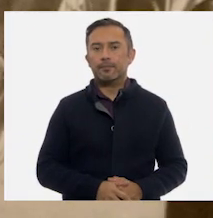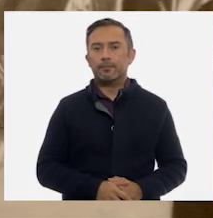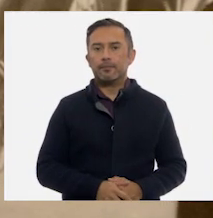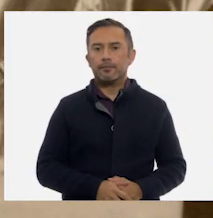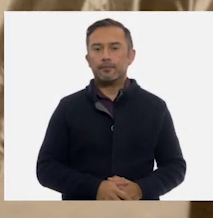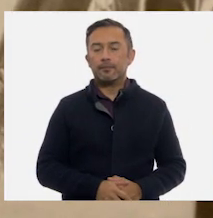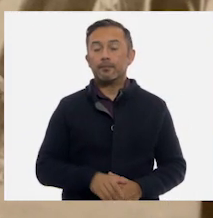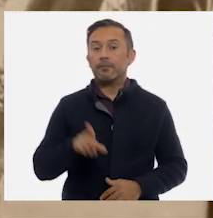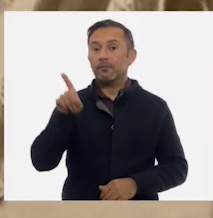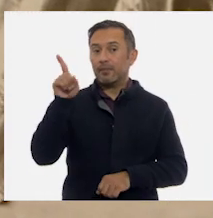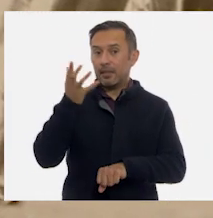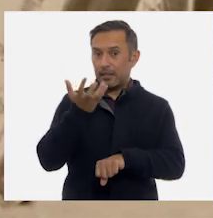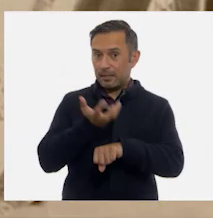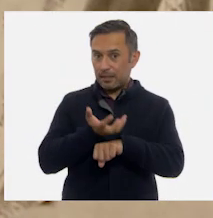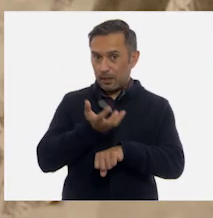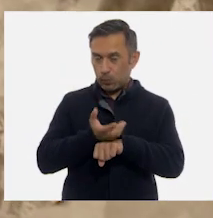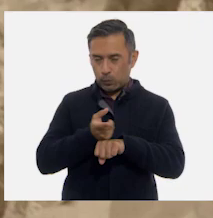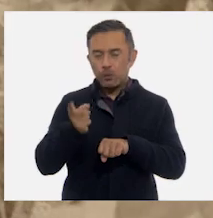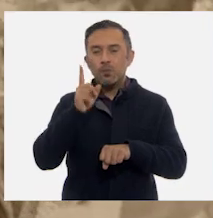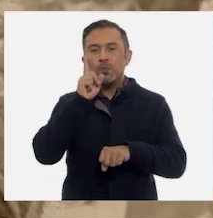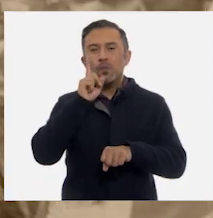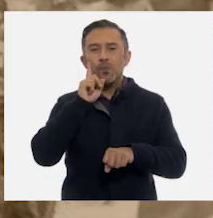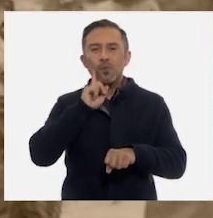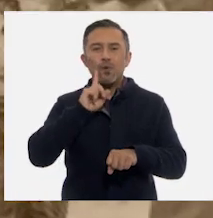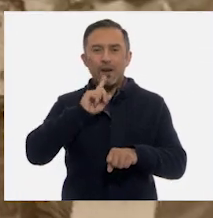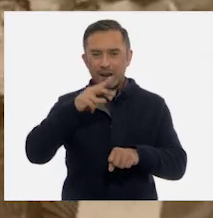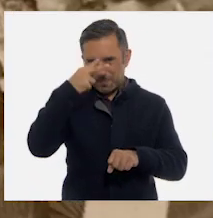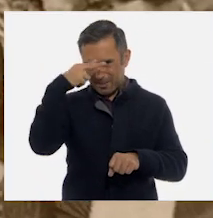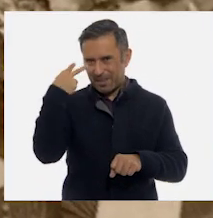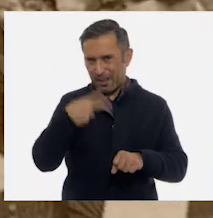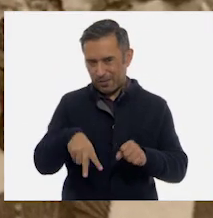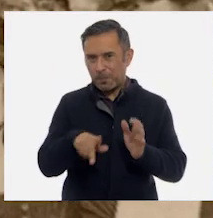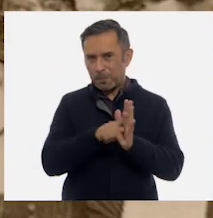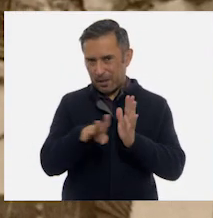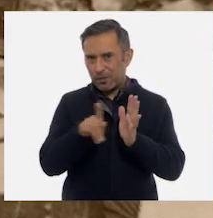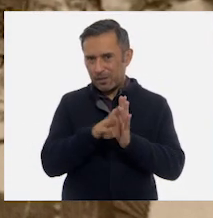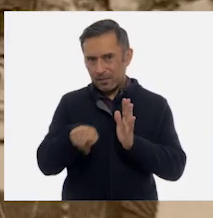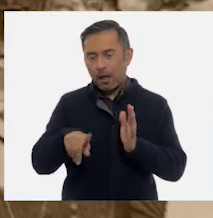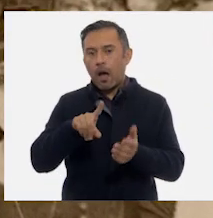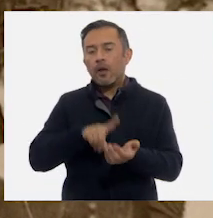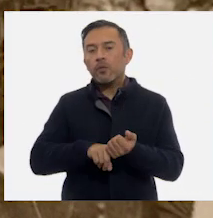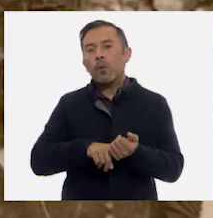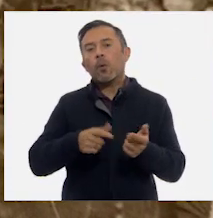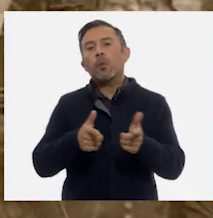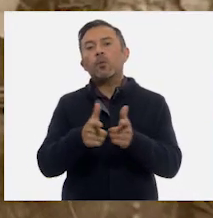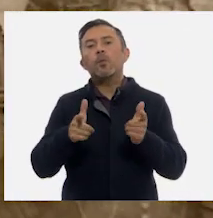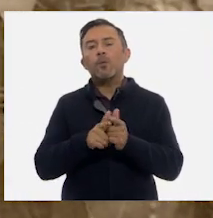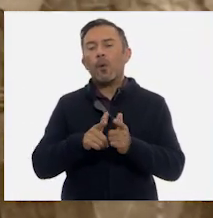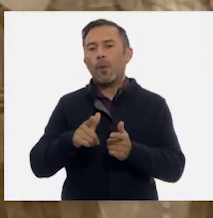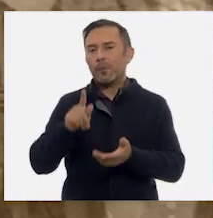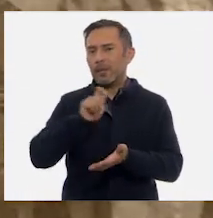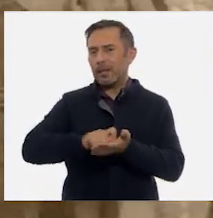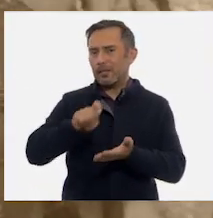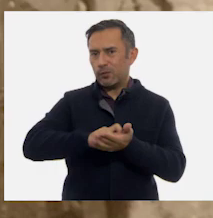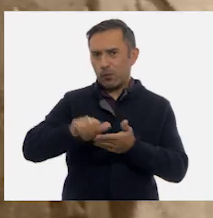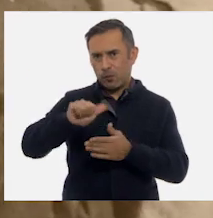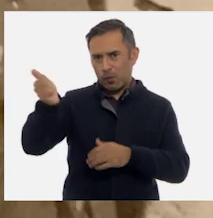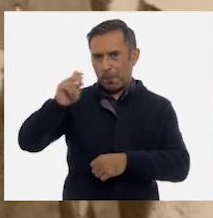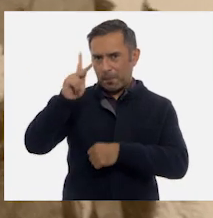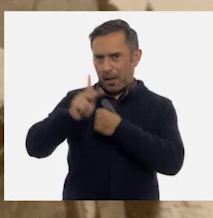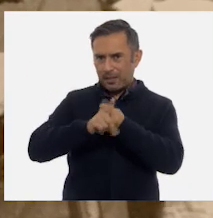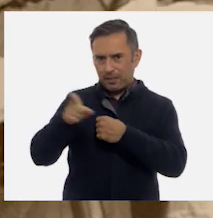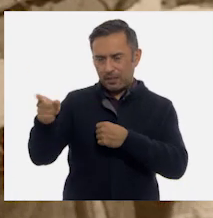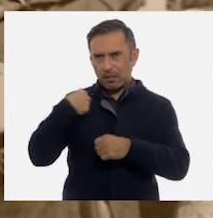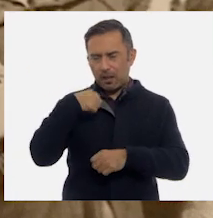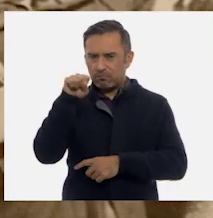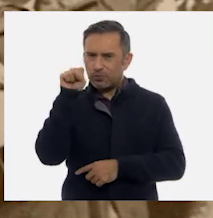En Estados Unidos, las periodistas mexicanas se vincularon con un importante grupo de escritoras extranjeras de tendencias socialistas que se